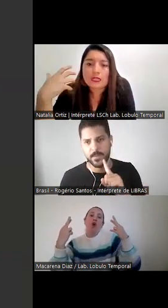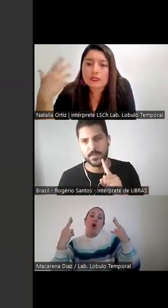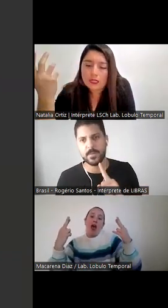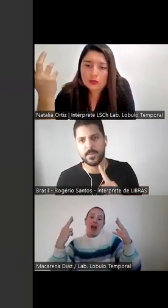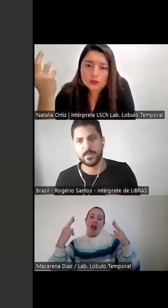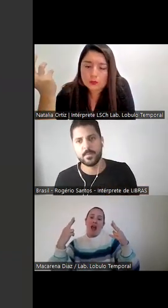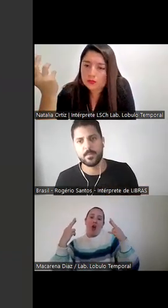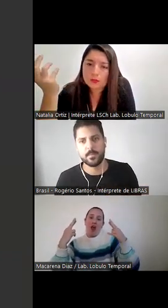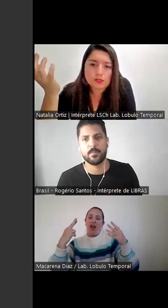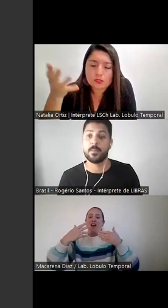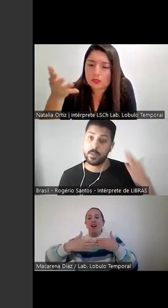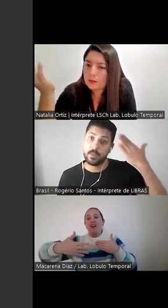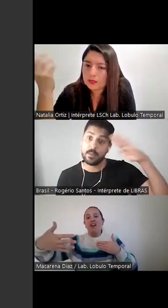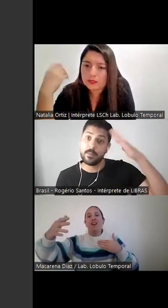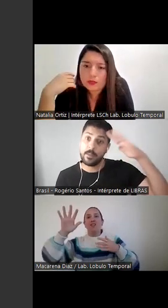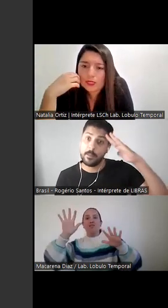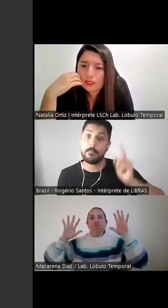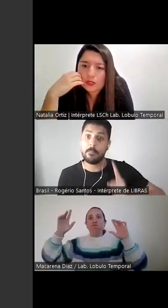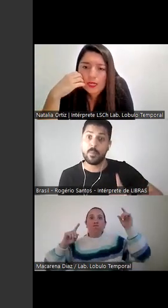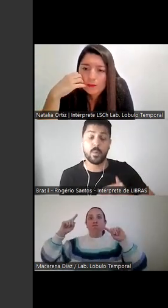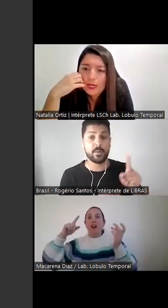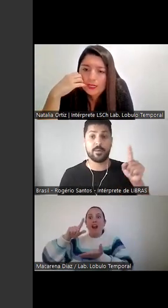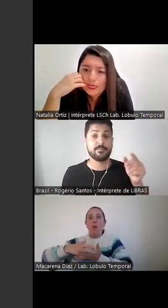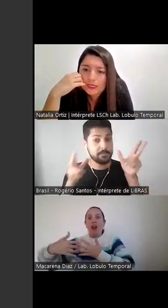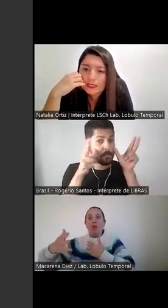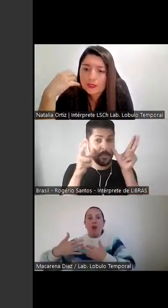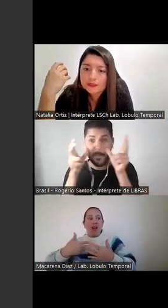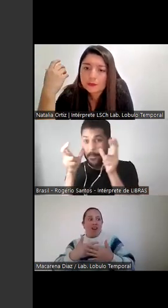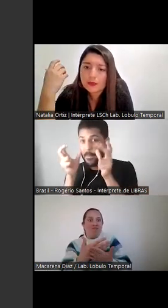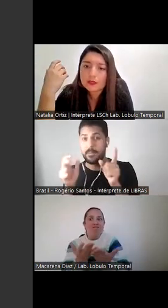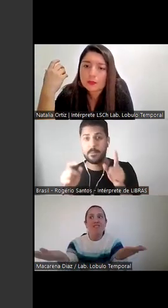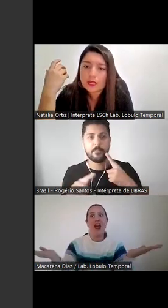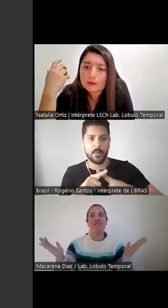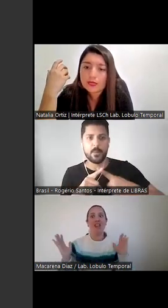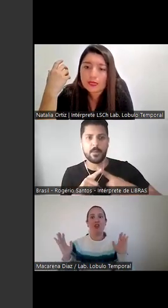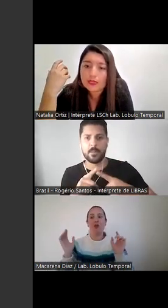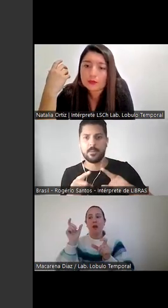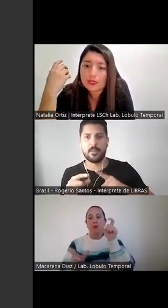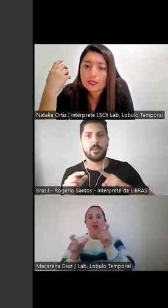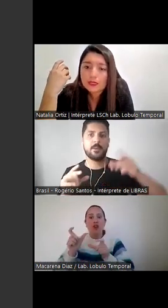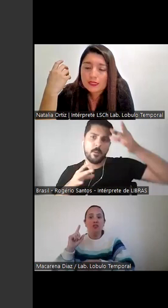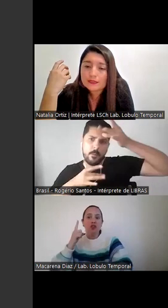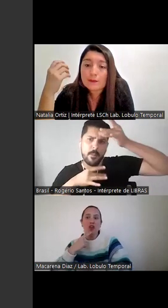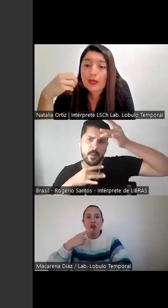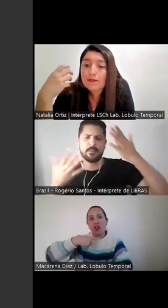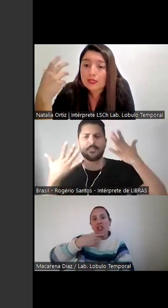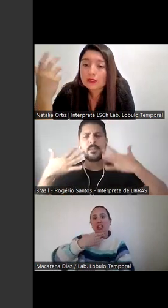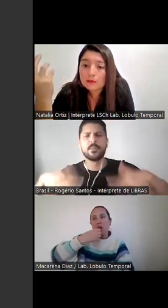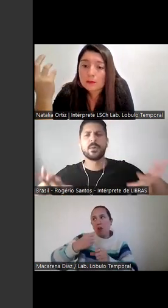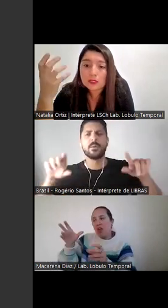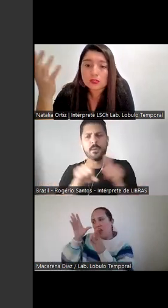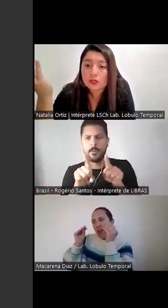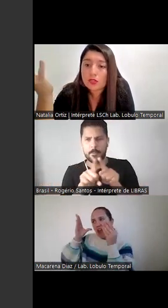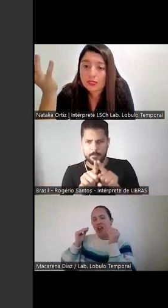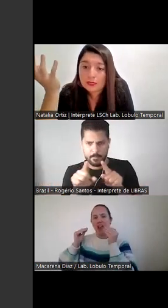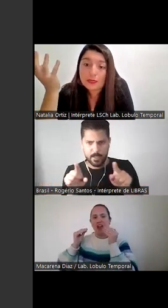Y entenderlo, por supuesto, personas sordas y personas oyentes. Y ojalá más adelante también se pueda incorporar de manera natural y sea más abierto